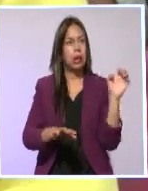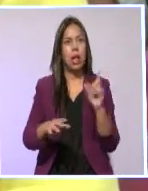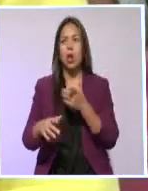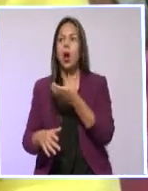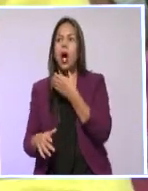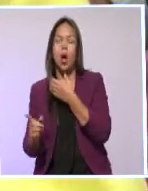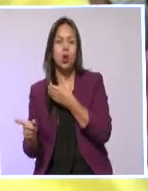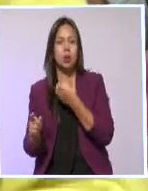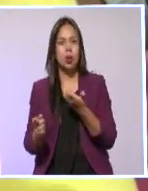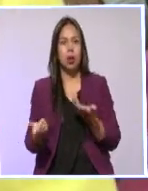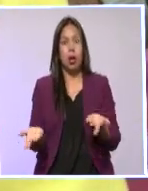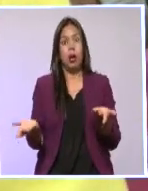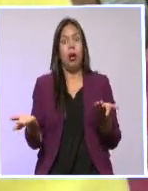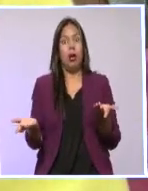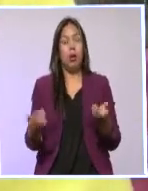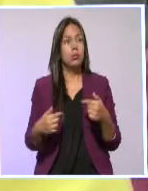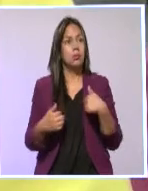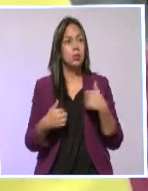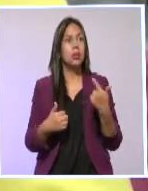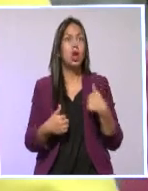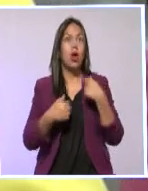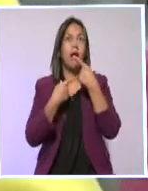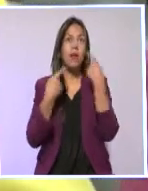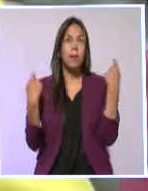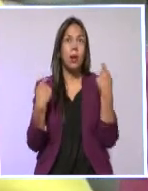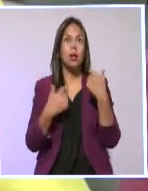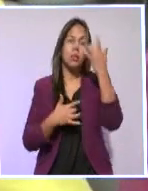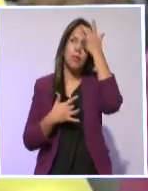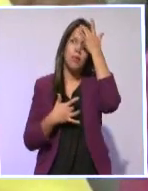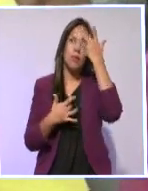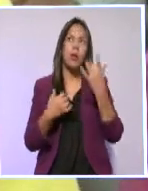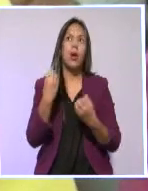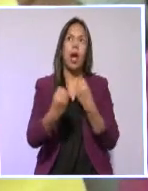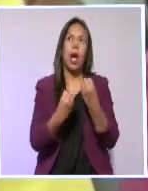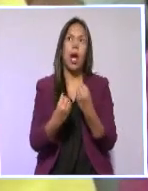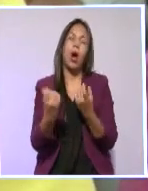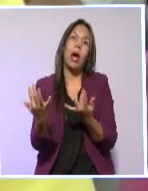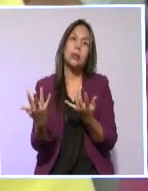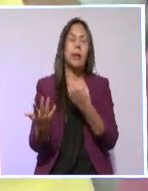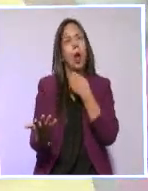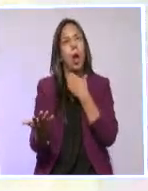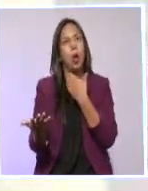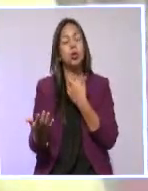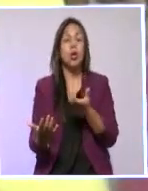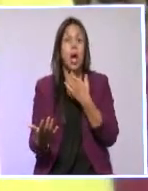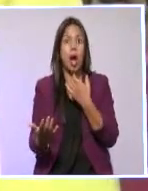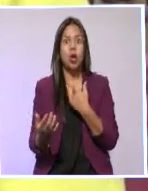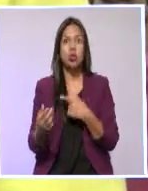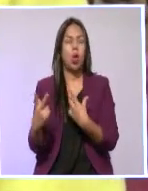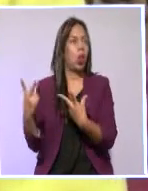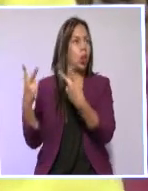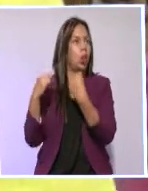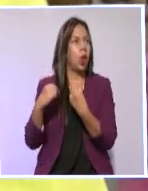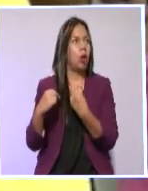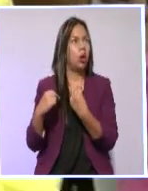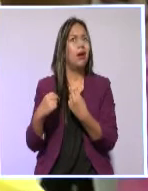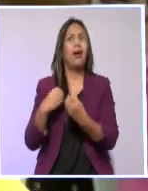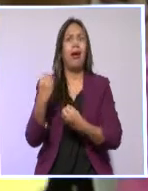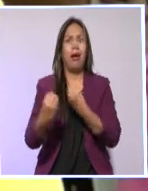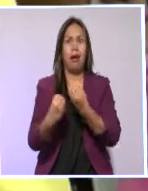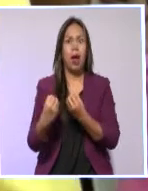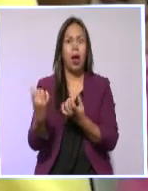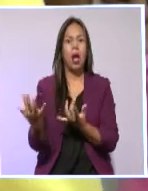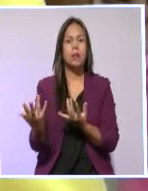enfermo en marzo y ya no puedo presentar la solicitud en febrero, tengo que esperar agosto. Y si en agosto me la niegan, tengo que esperar hasta febrero del próximo año